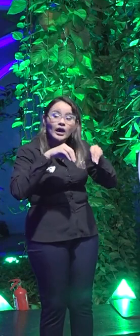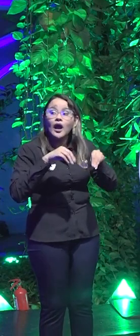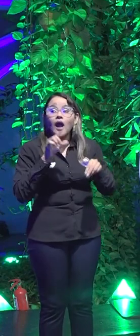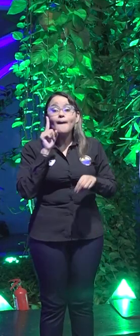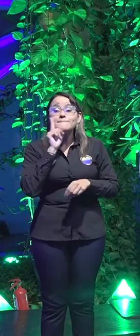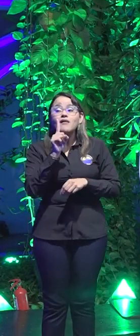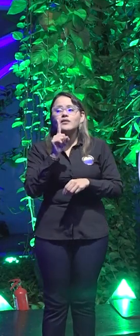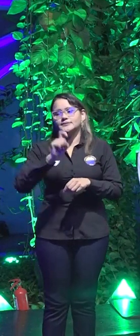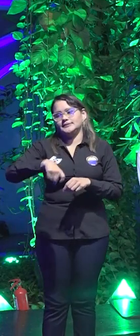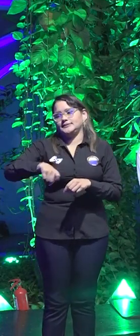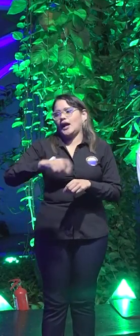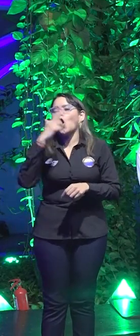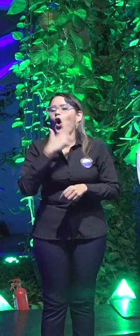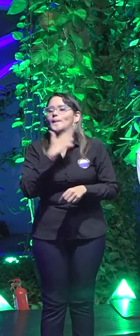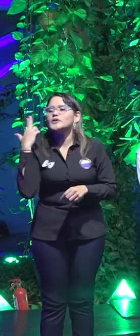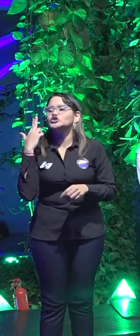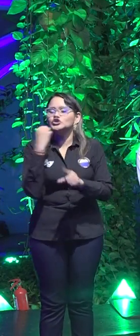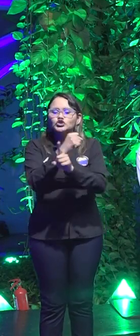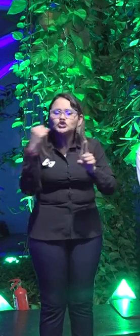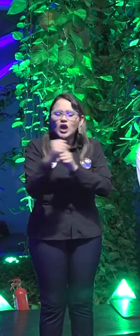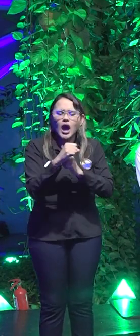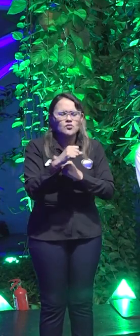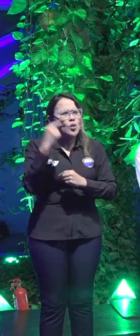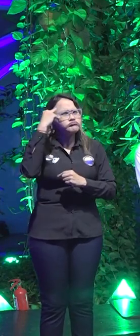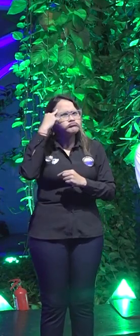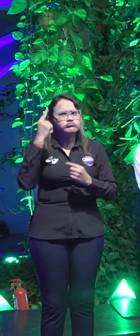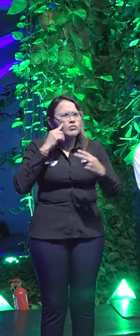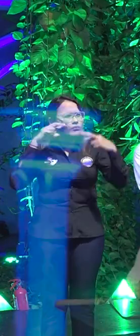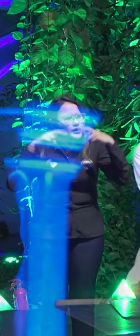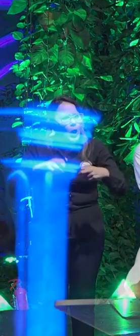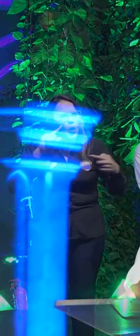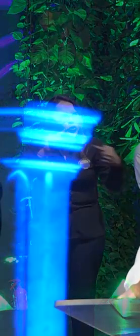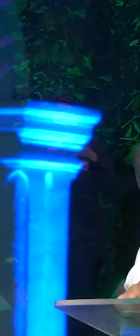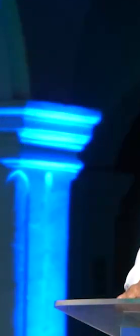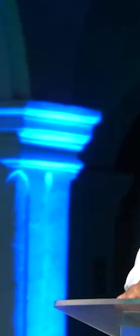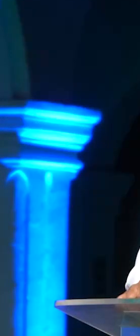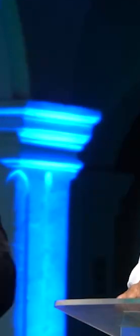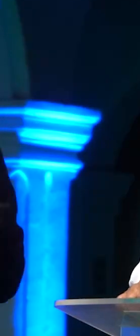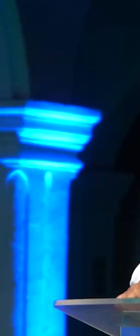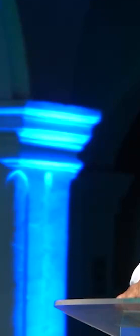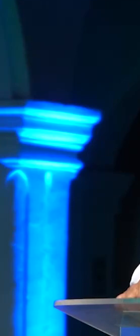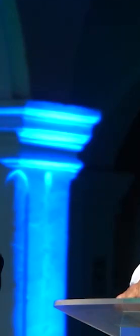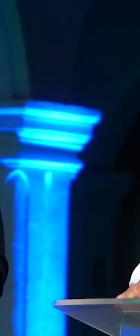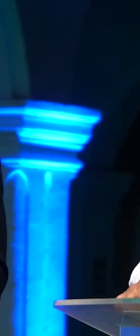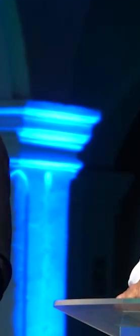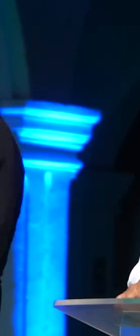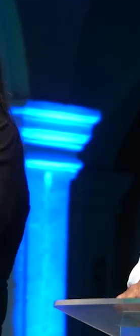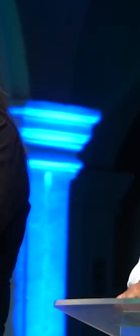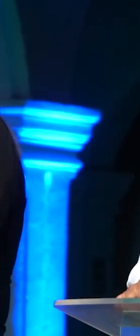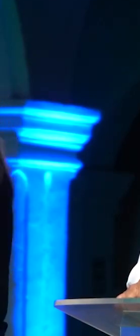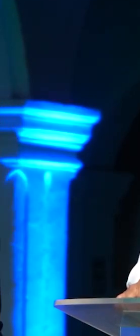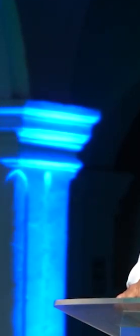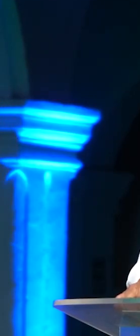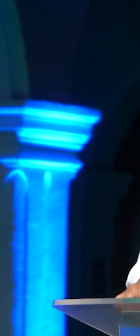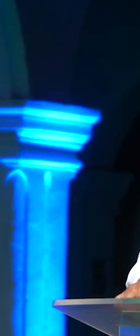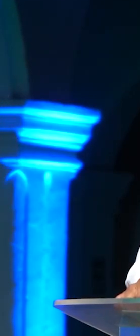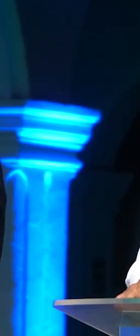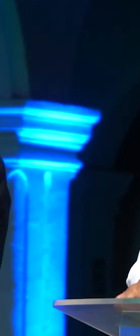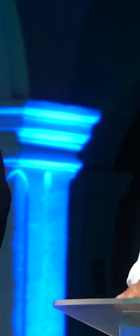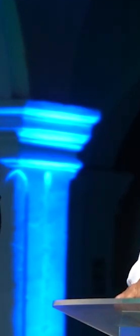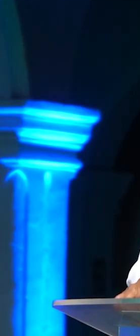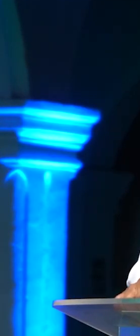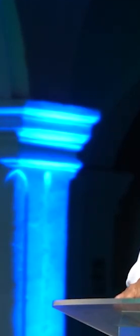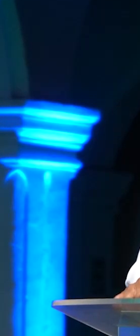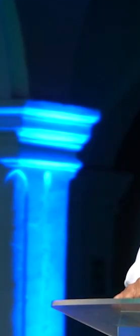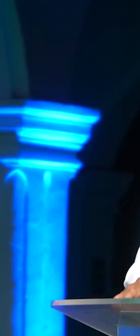eso implica compromiso. Si investiga en perspectiva de diálogo de saberes intercultural, con